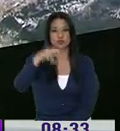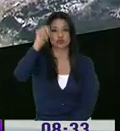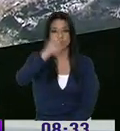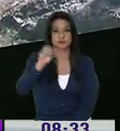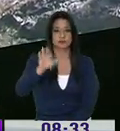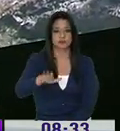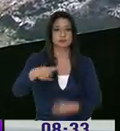desde este punto